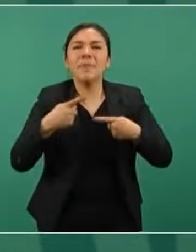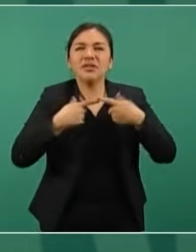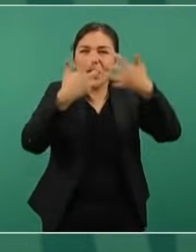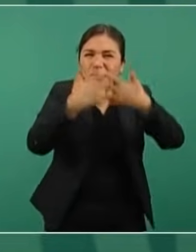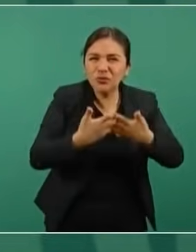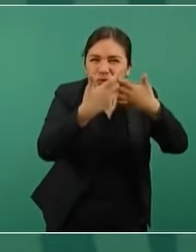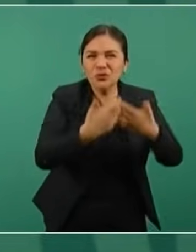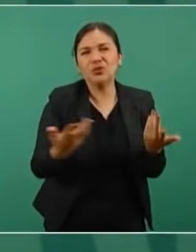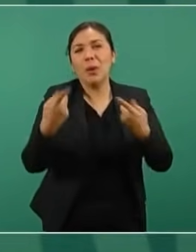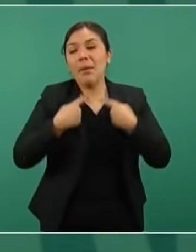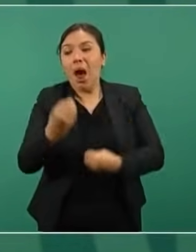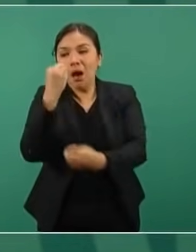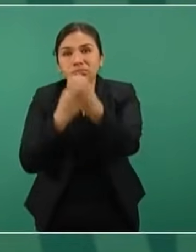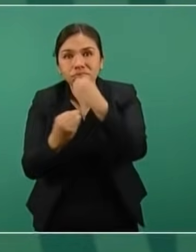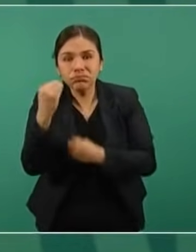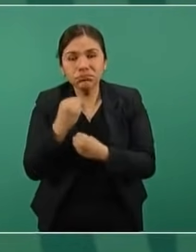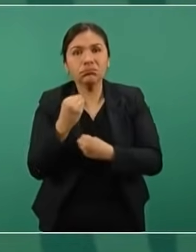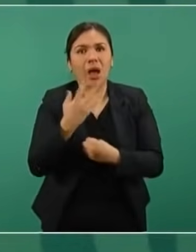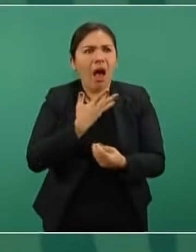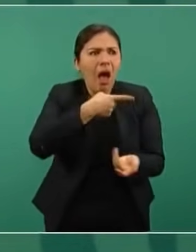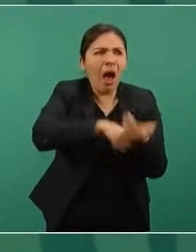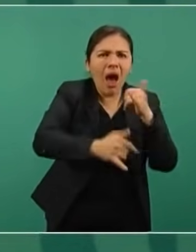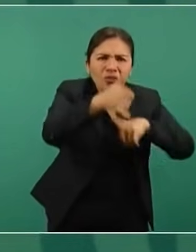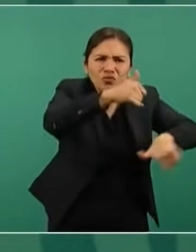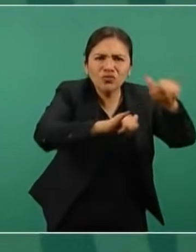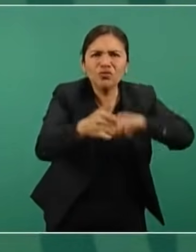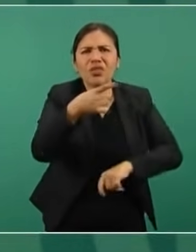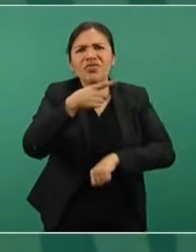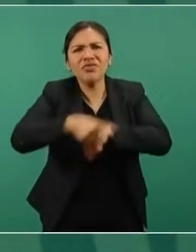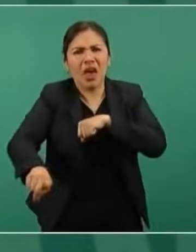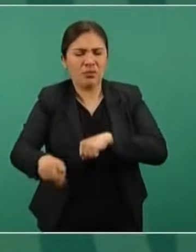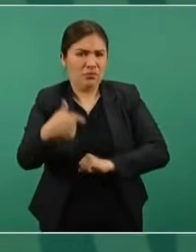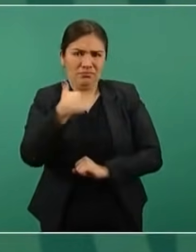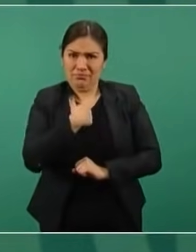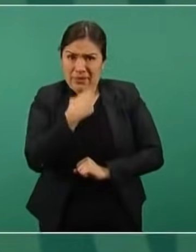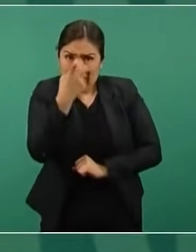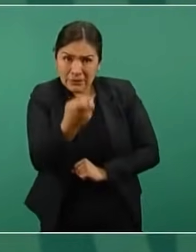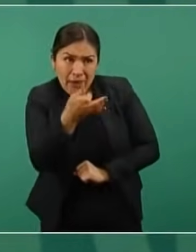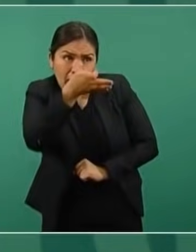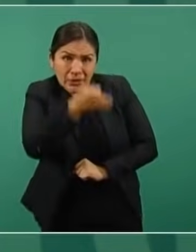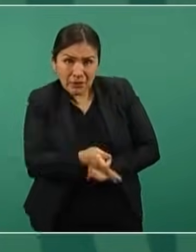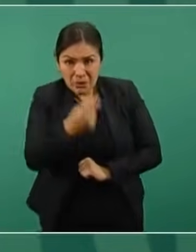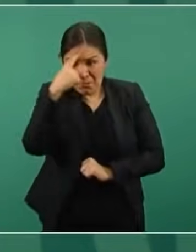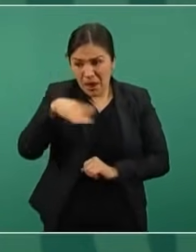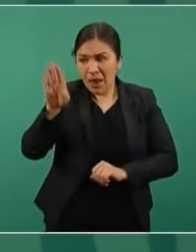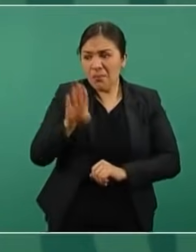y no vamos a permitir que se envenene